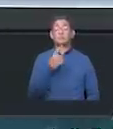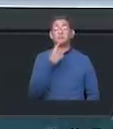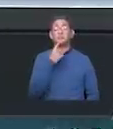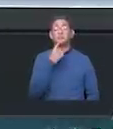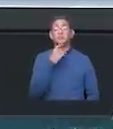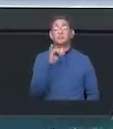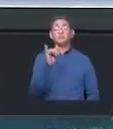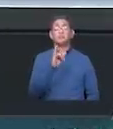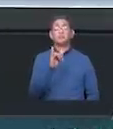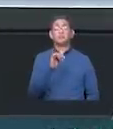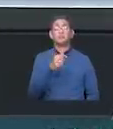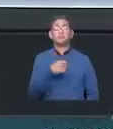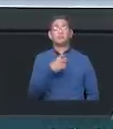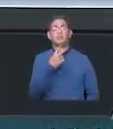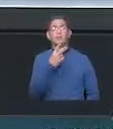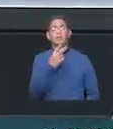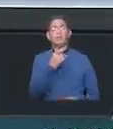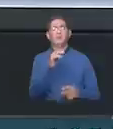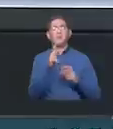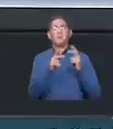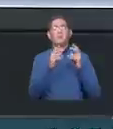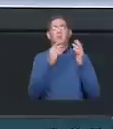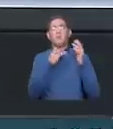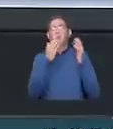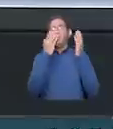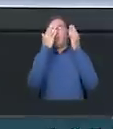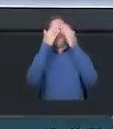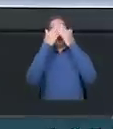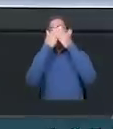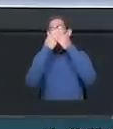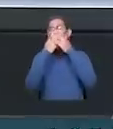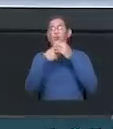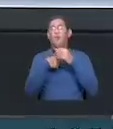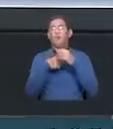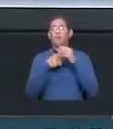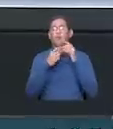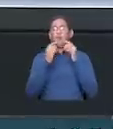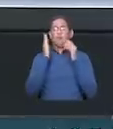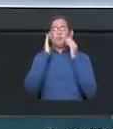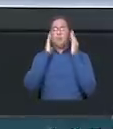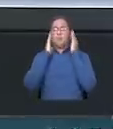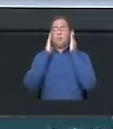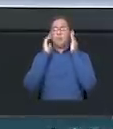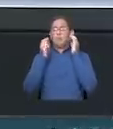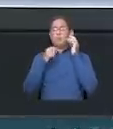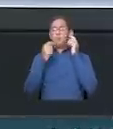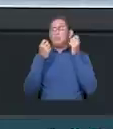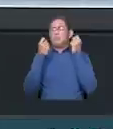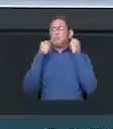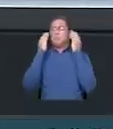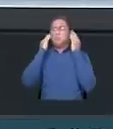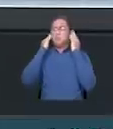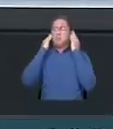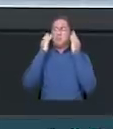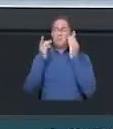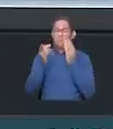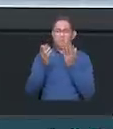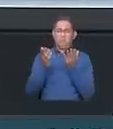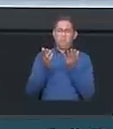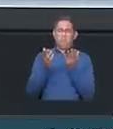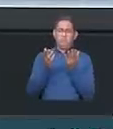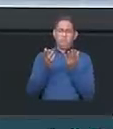ver y no hay peor sordo que el que no quiere escuchar todas las medidas